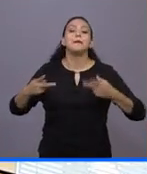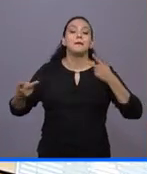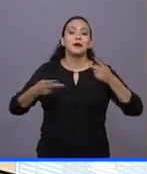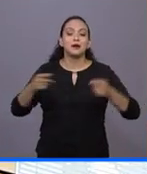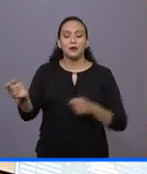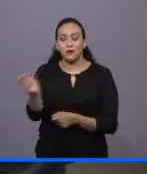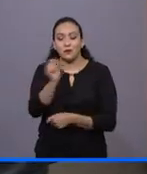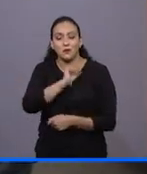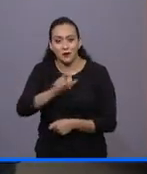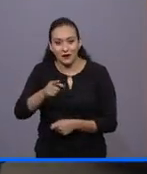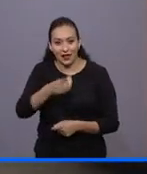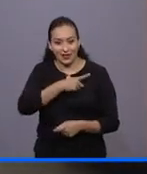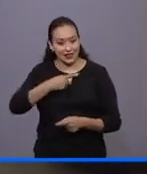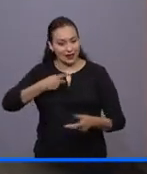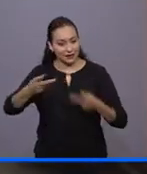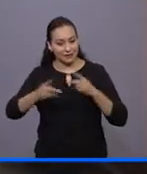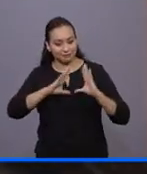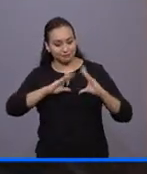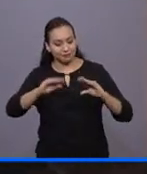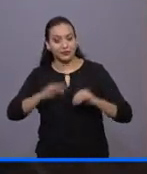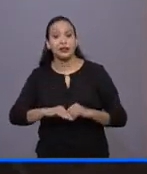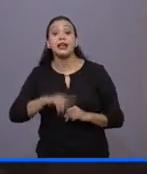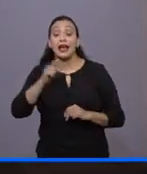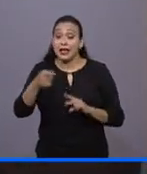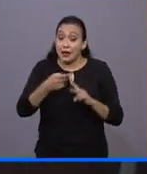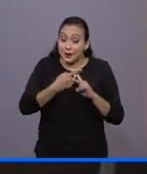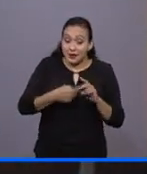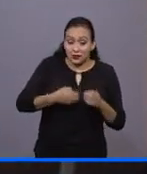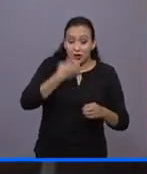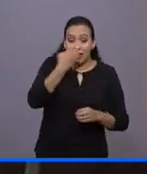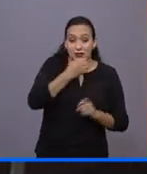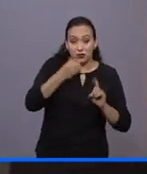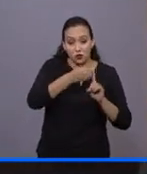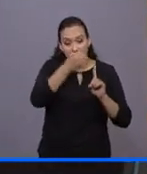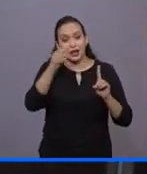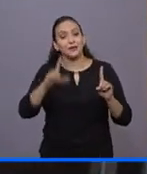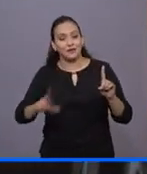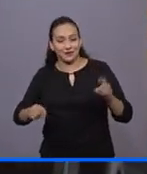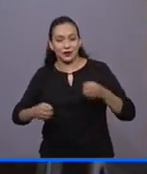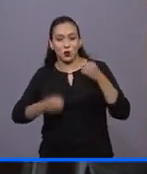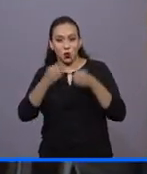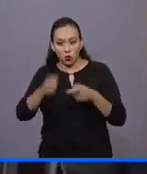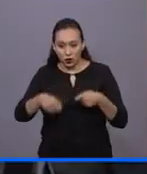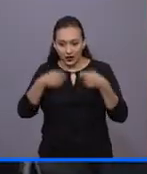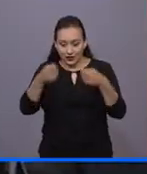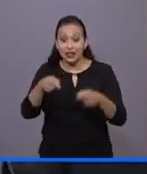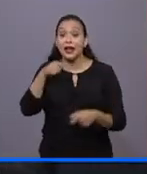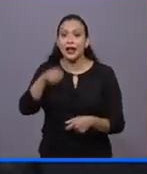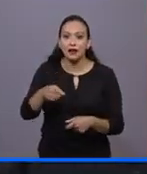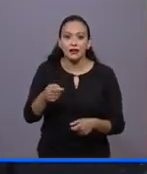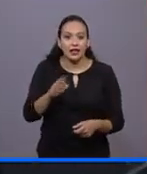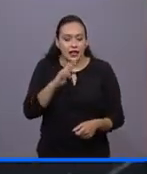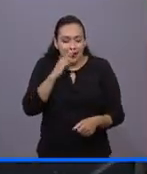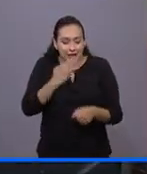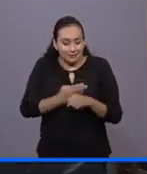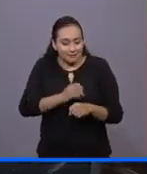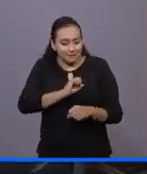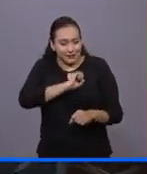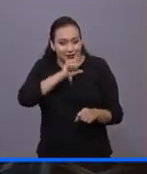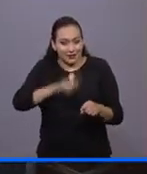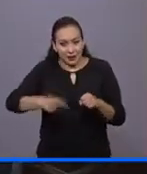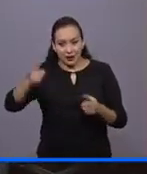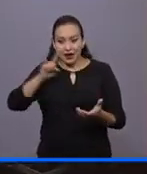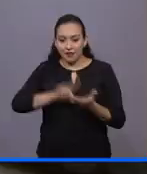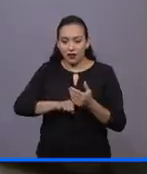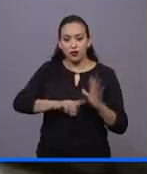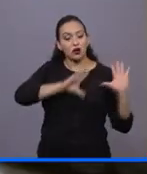Escuela Federal de Formación Judicial. Asimismo, a partir de ese año, se otorgó a la Escuela Judicial funciones exclusivas para la capacitación